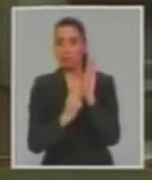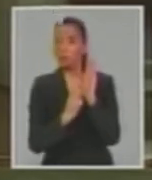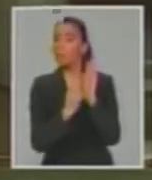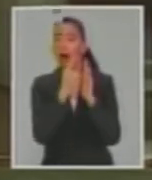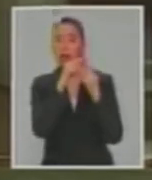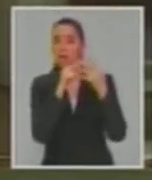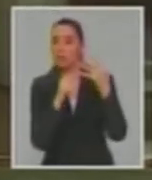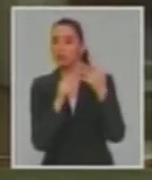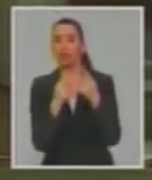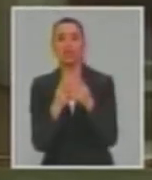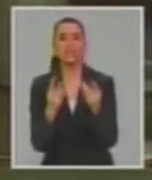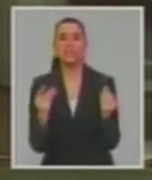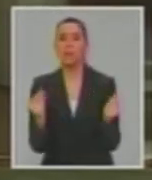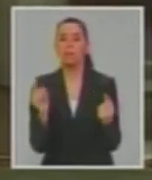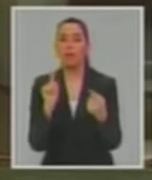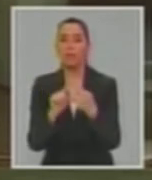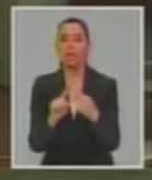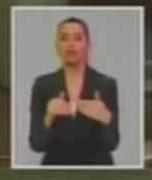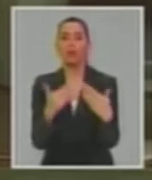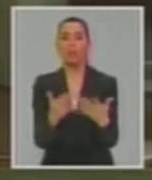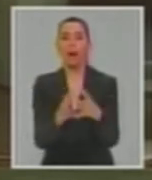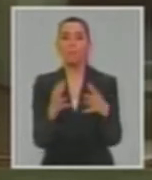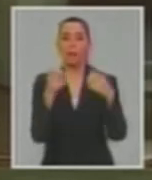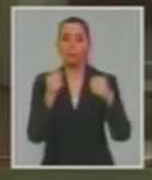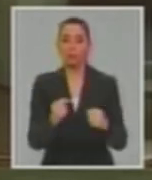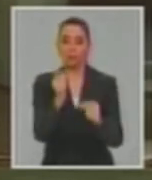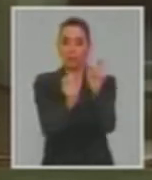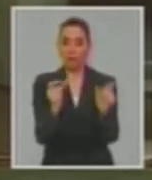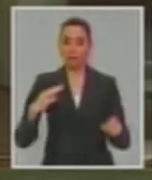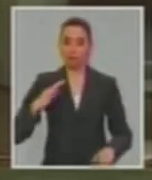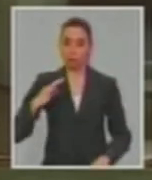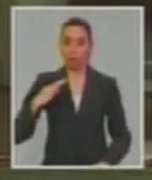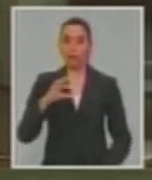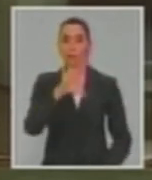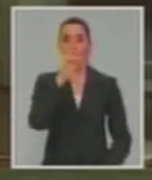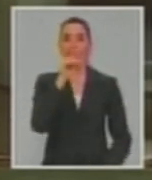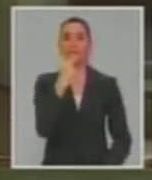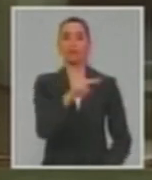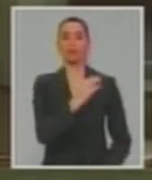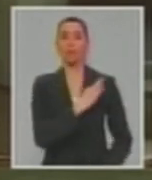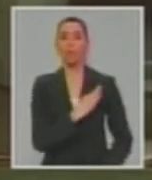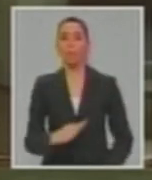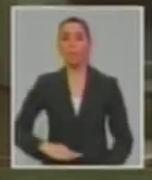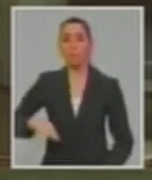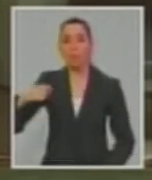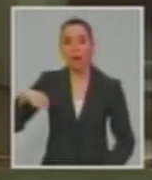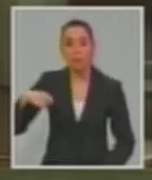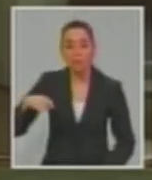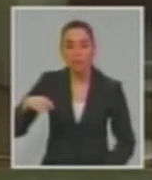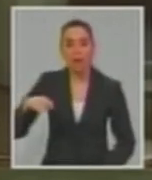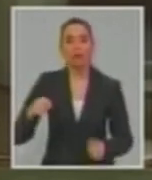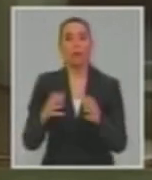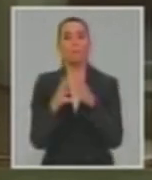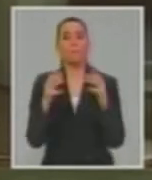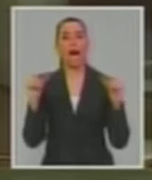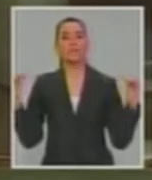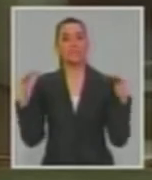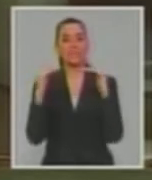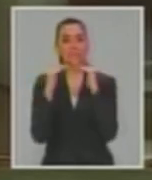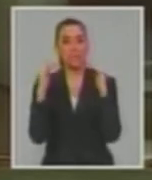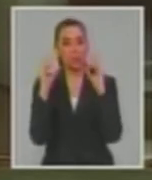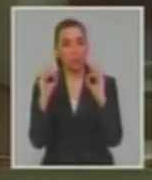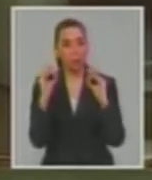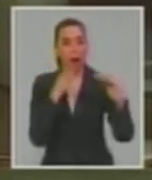directos: dar mayores opciones a los ciudadanos en la elección de sus parlamentarios, generar una mayor igualdad de acceso